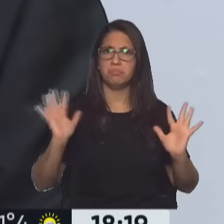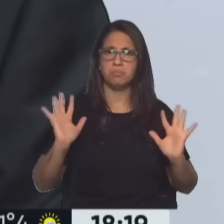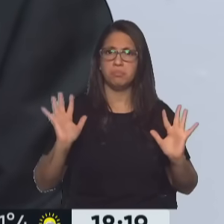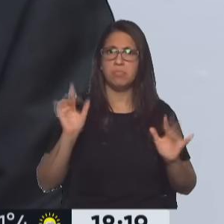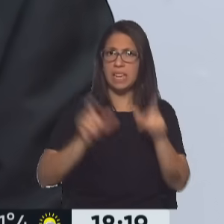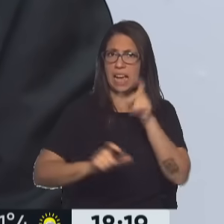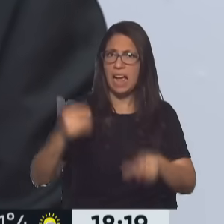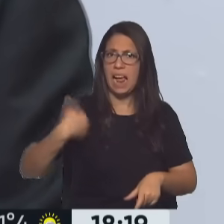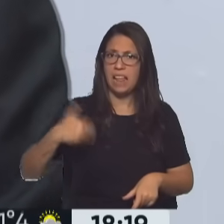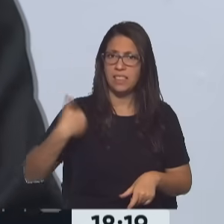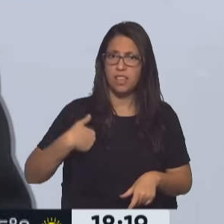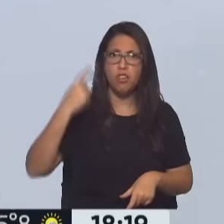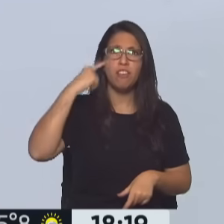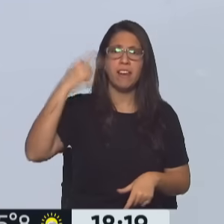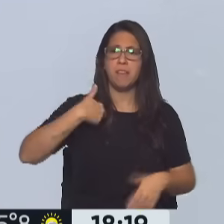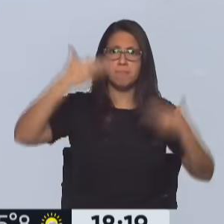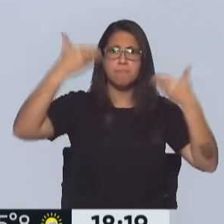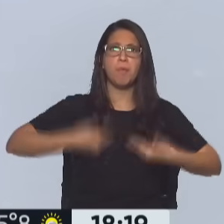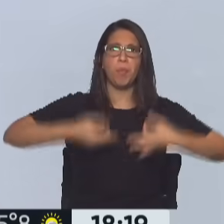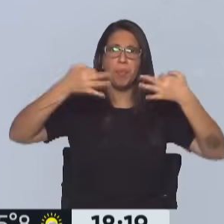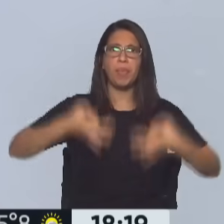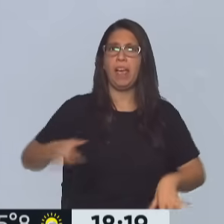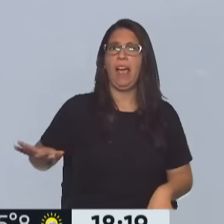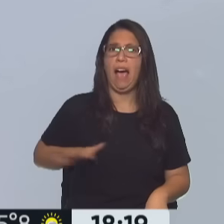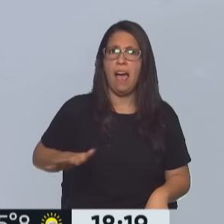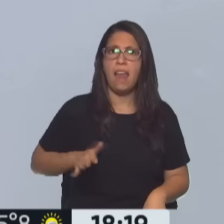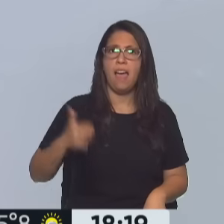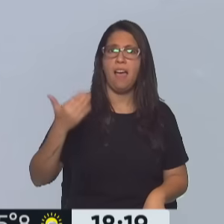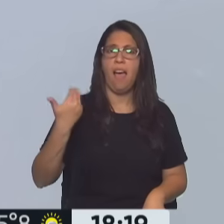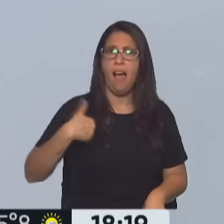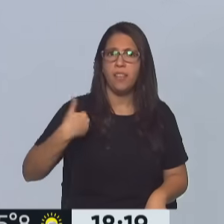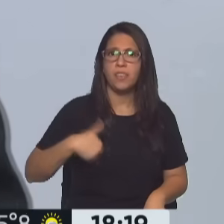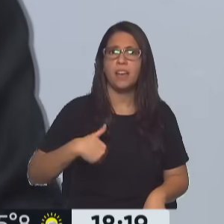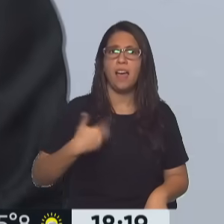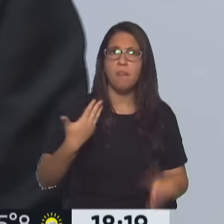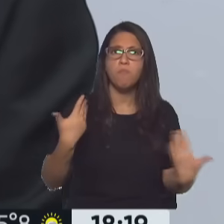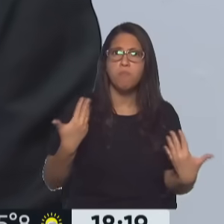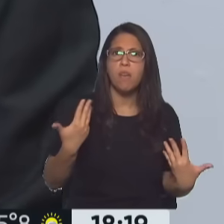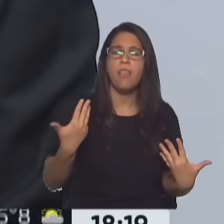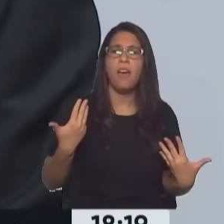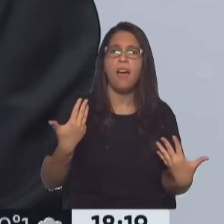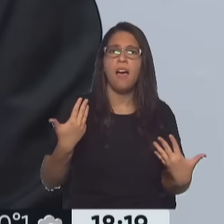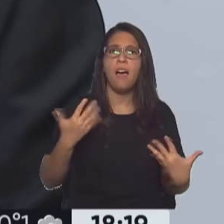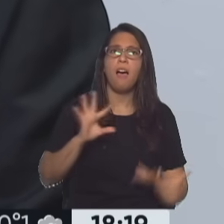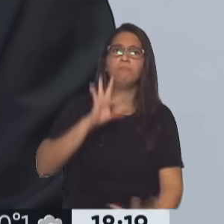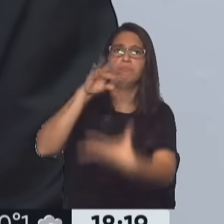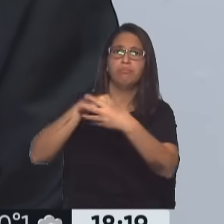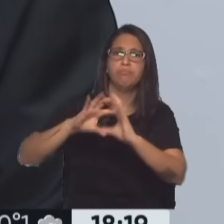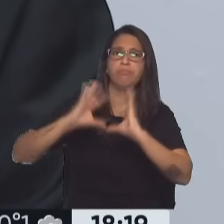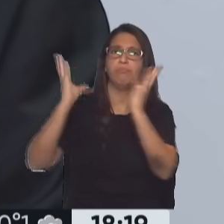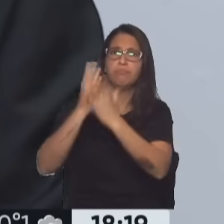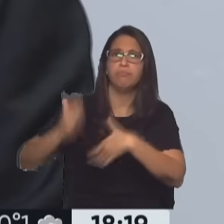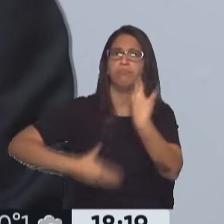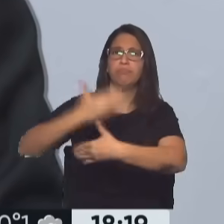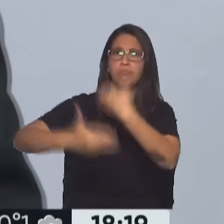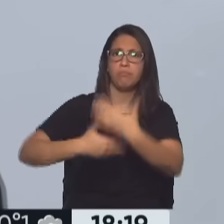se considere un hombre de bien, que tenga ganas de que nuestro país se inserte entre los países de